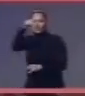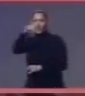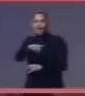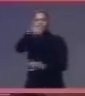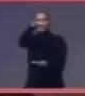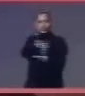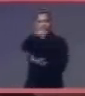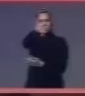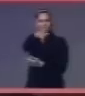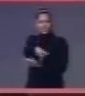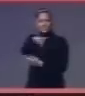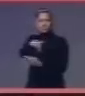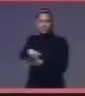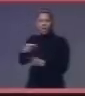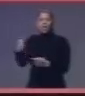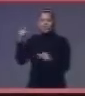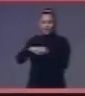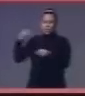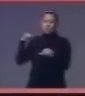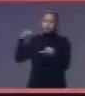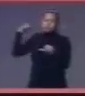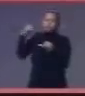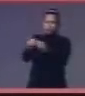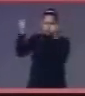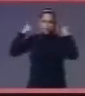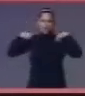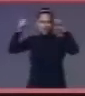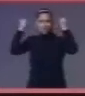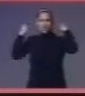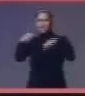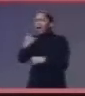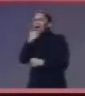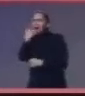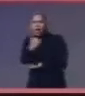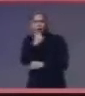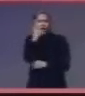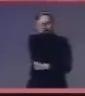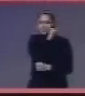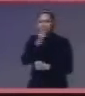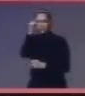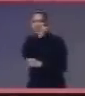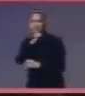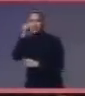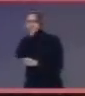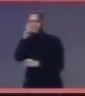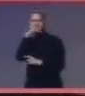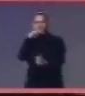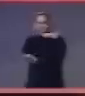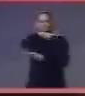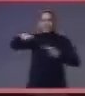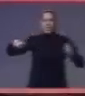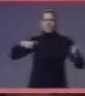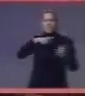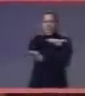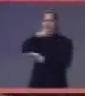aquí Tanto Tiempo ensallando para poder cantar Algo es muy Duro cada año Pero El